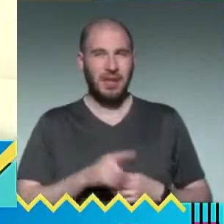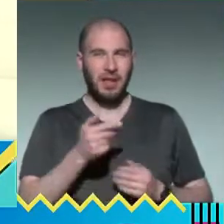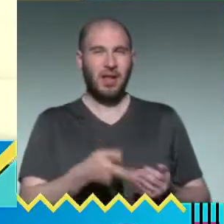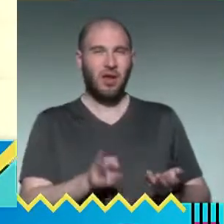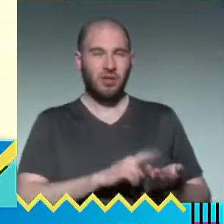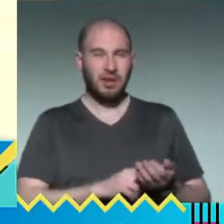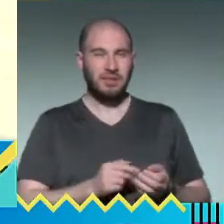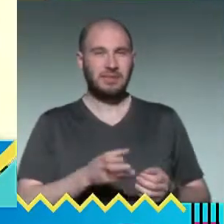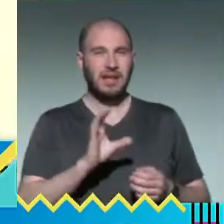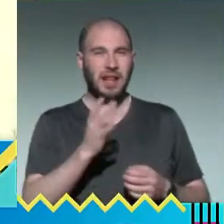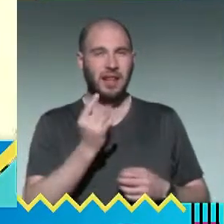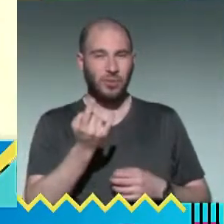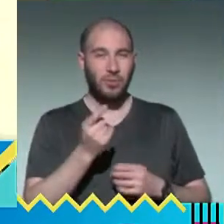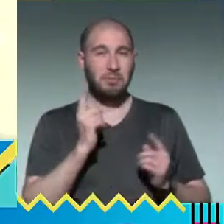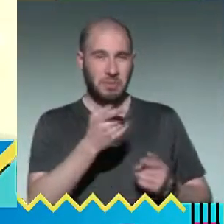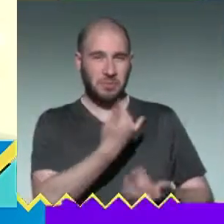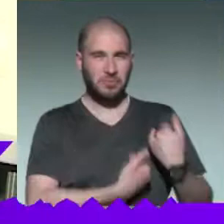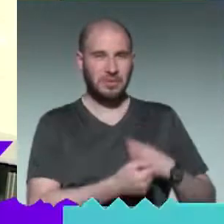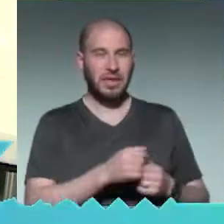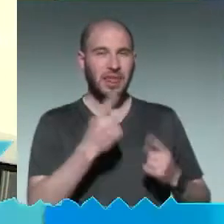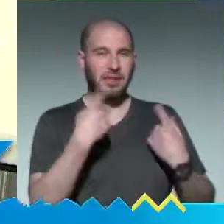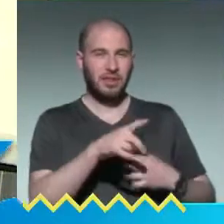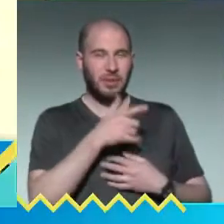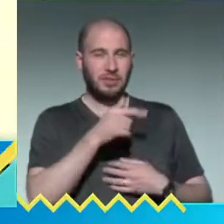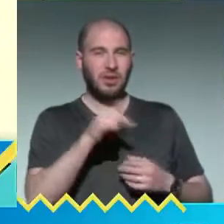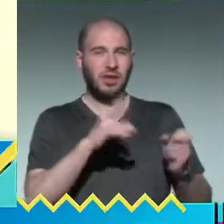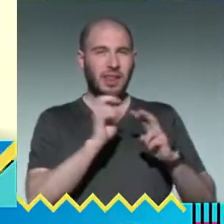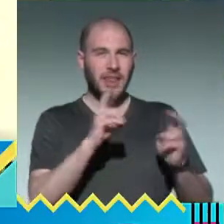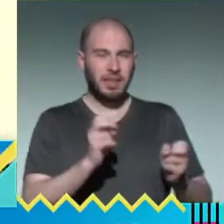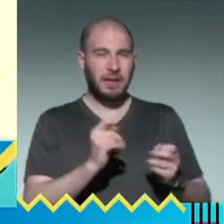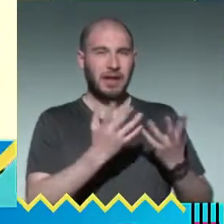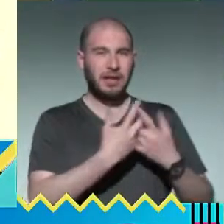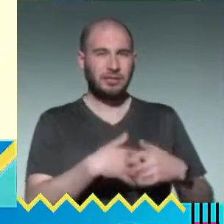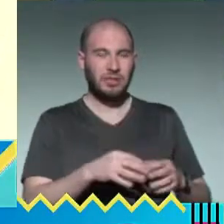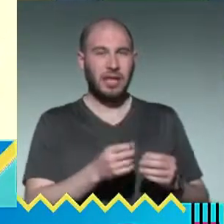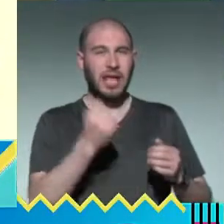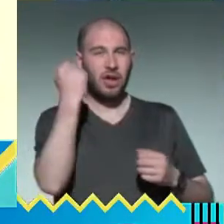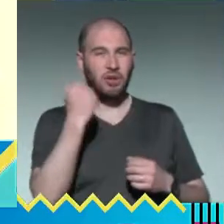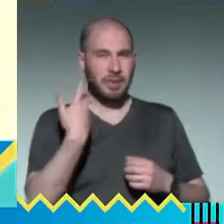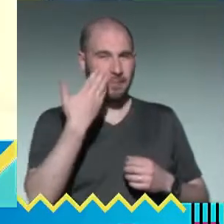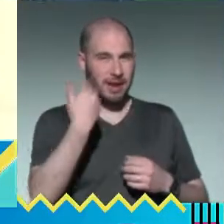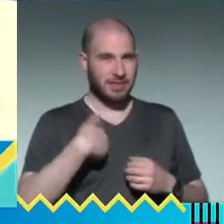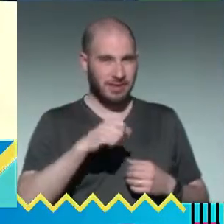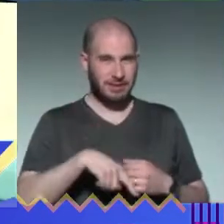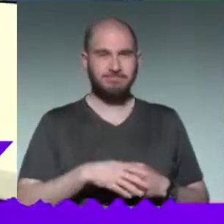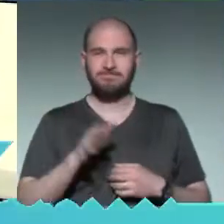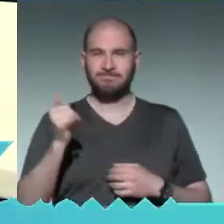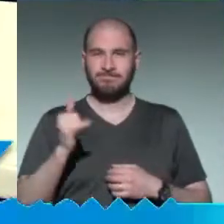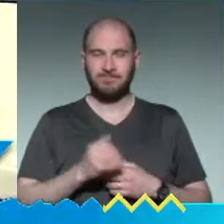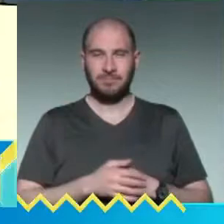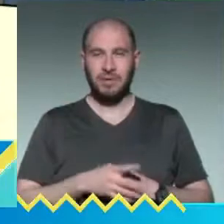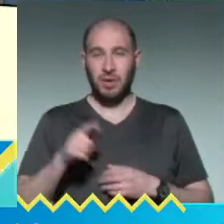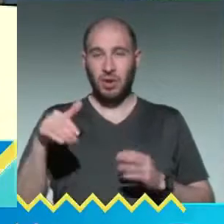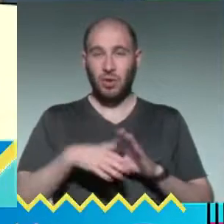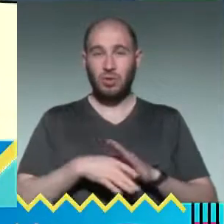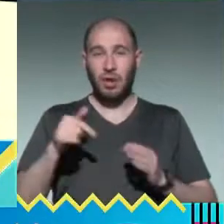nuevamente en la pantalla de Señalú, como bien decías, y en Distintos Parecidos, hoy tratamos un tema relacionado con la economía de nuestro país. Por supuesto, porque